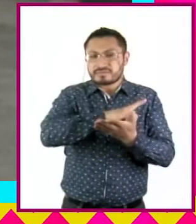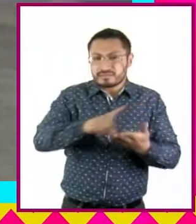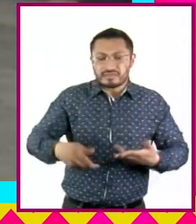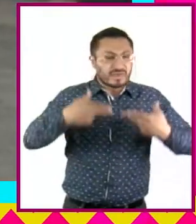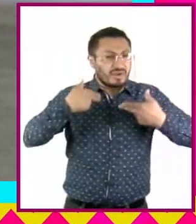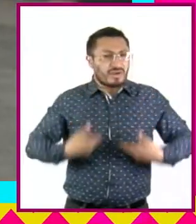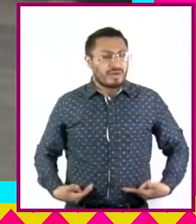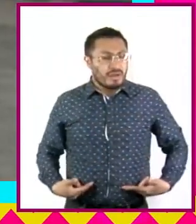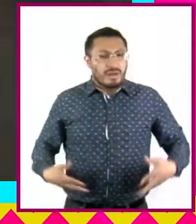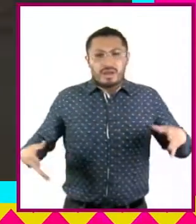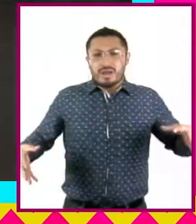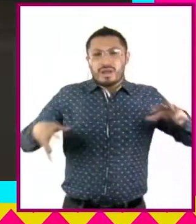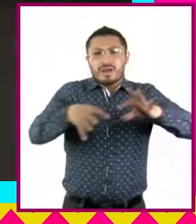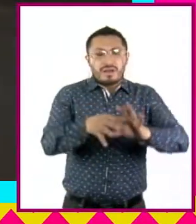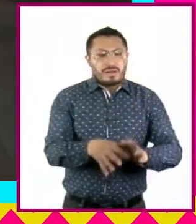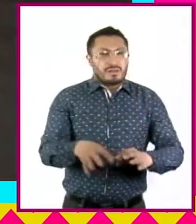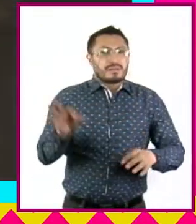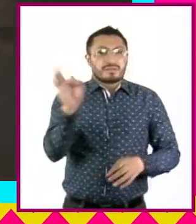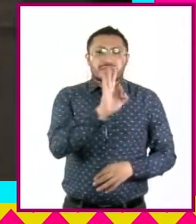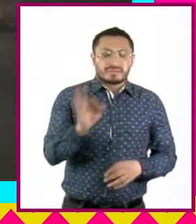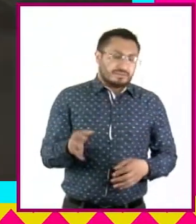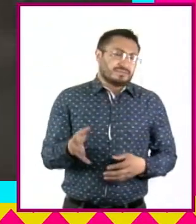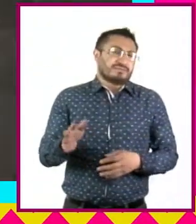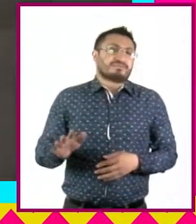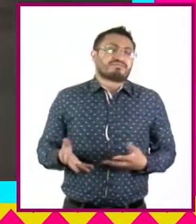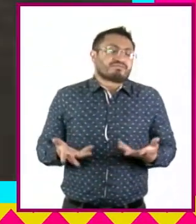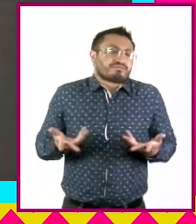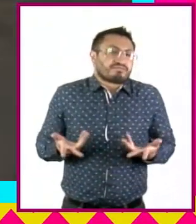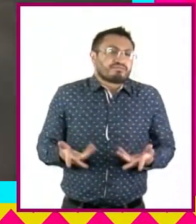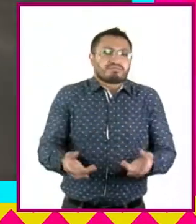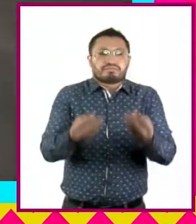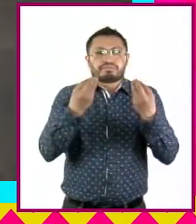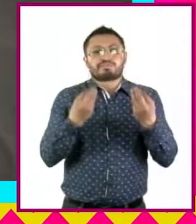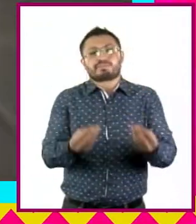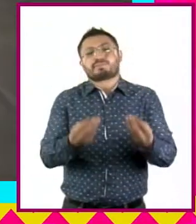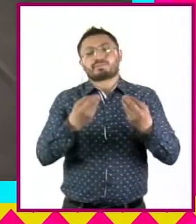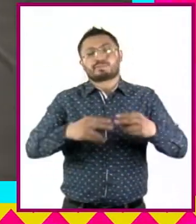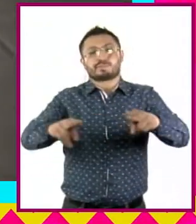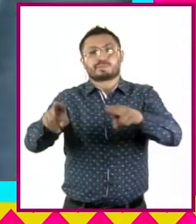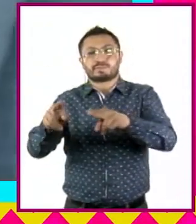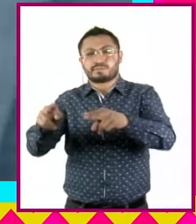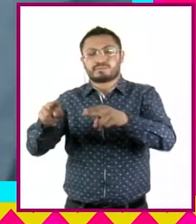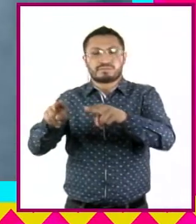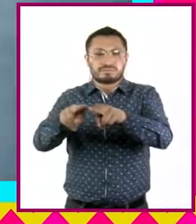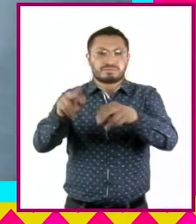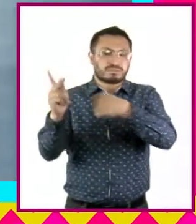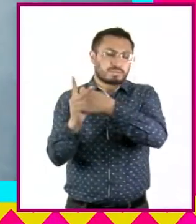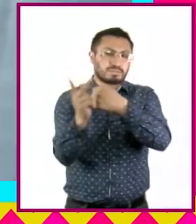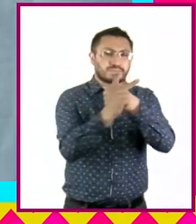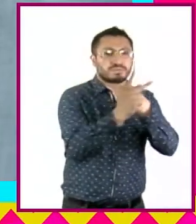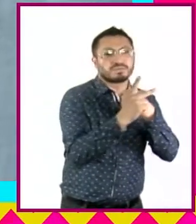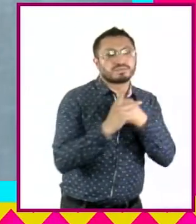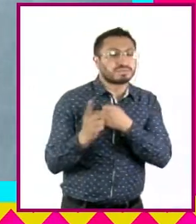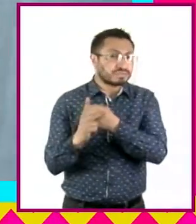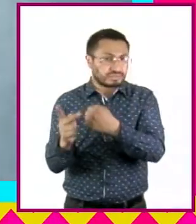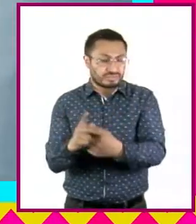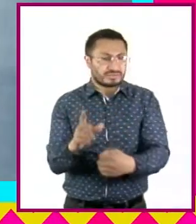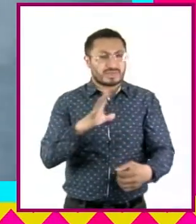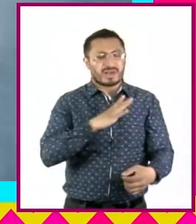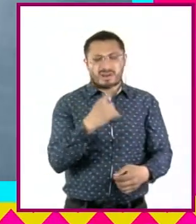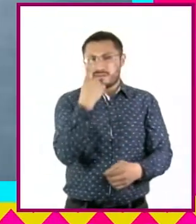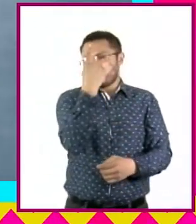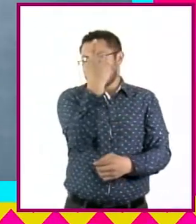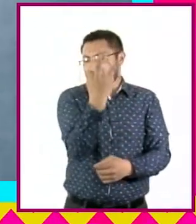humano consisten, seguramente entre tantas y tan diferentes naciones, encontraríamos alguna donde